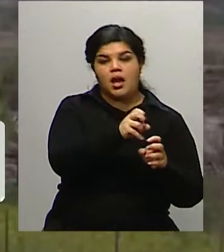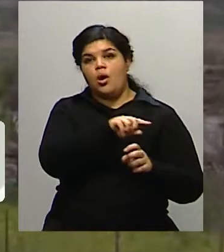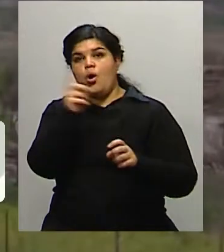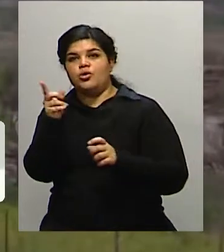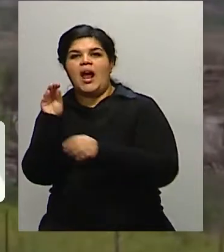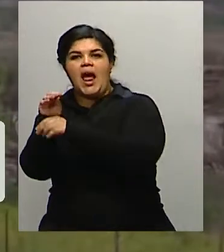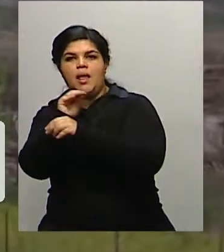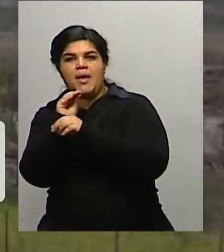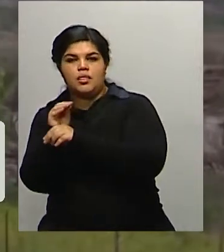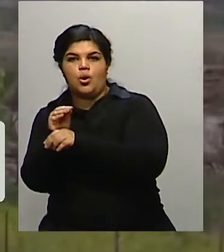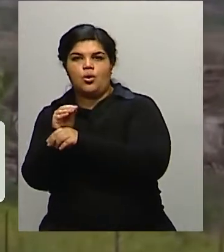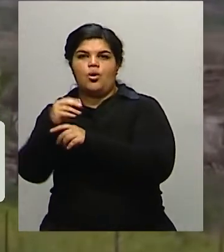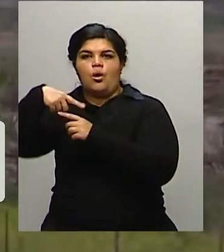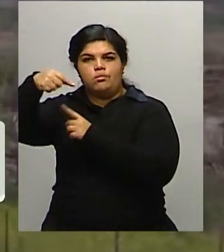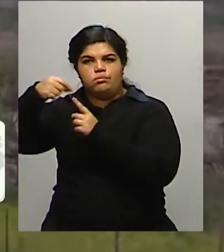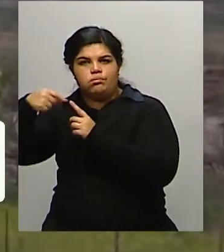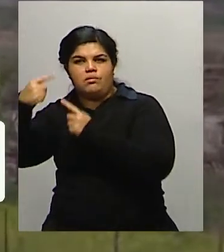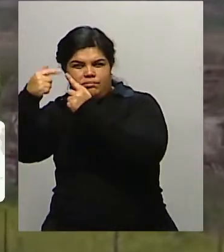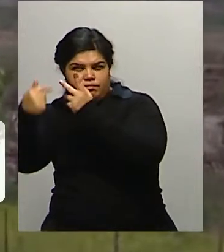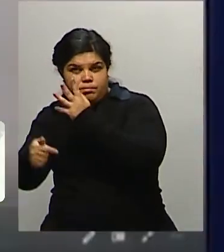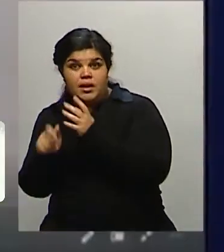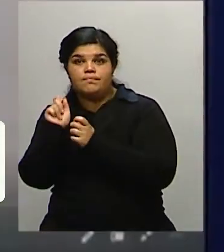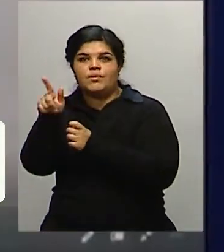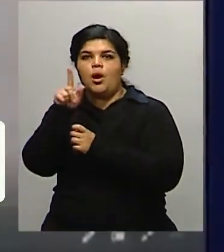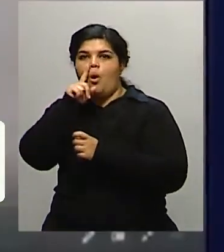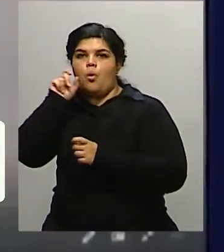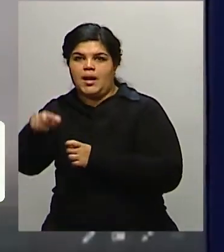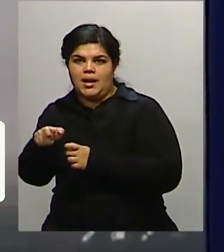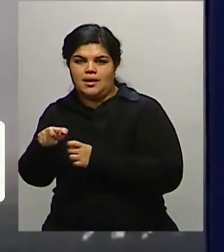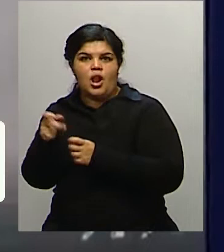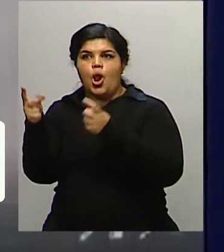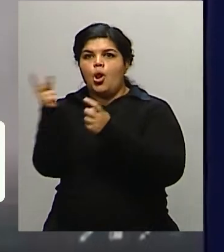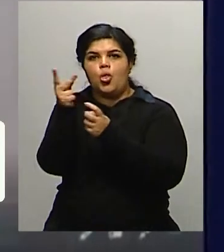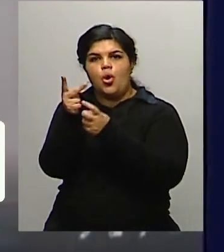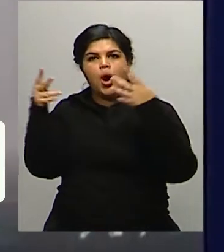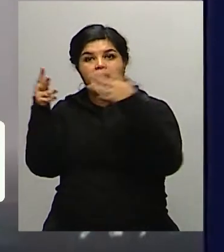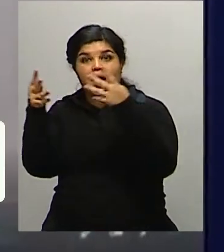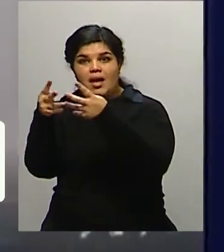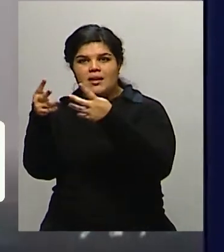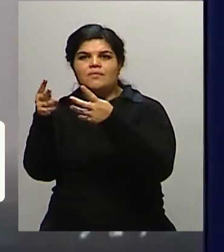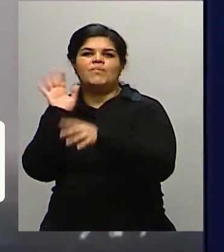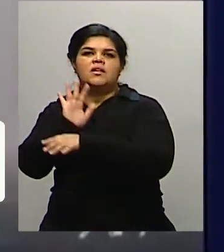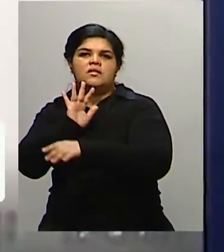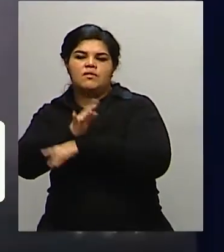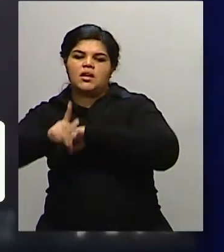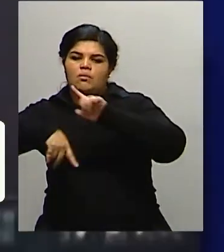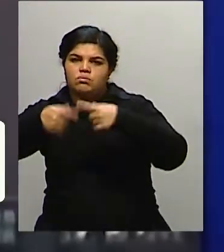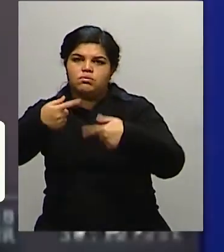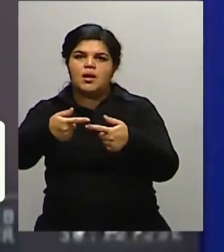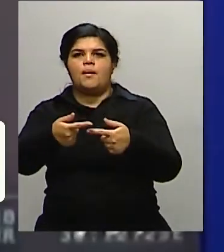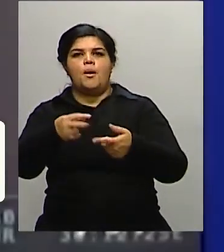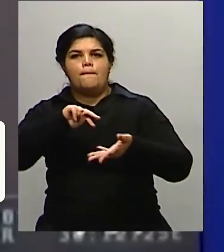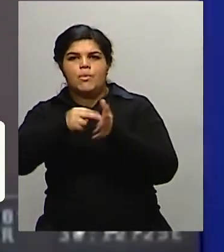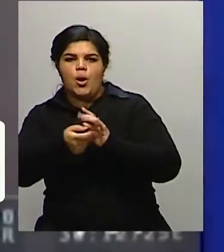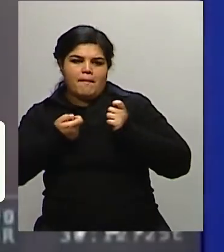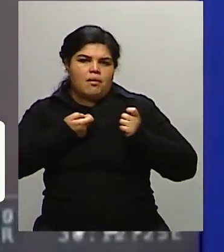Ahora bien, ese fenómeno impacta sobre una economía internacional que ya